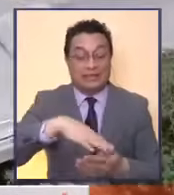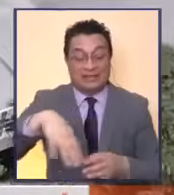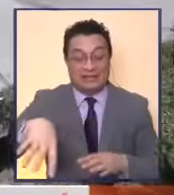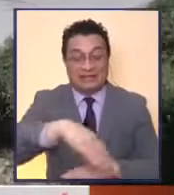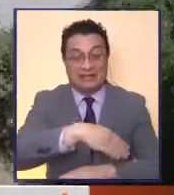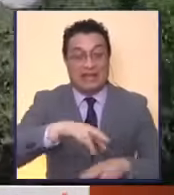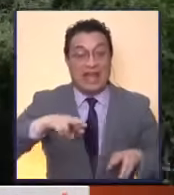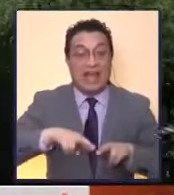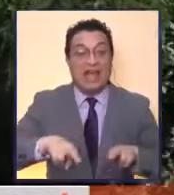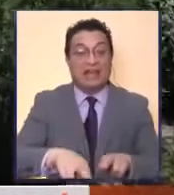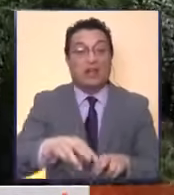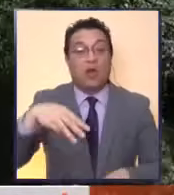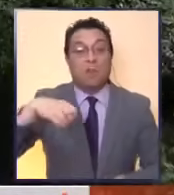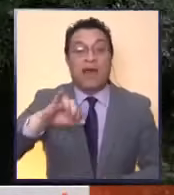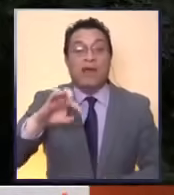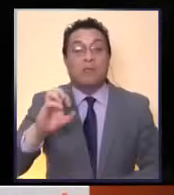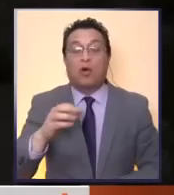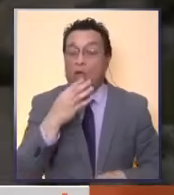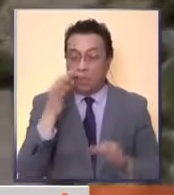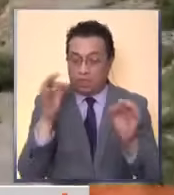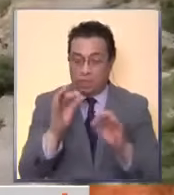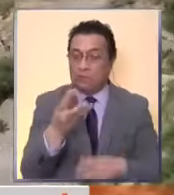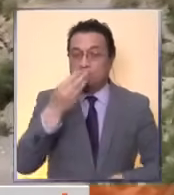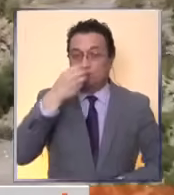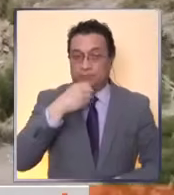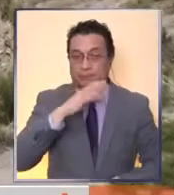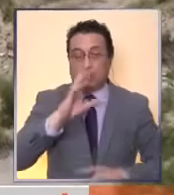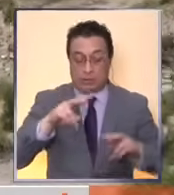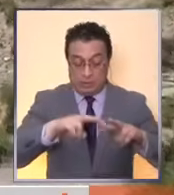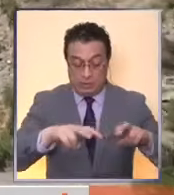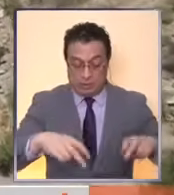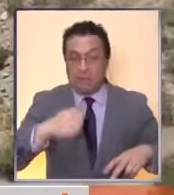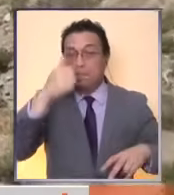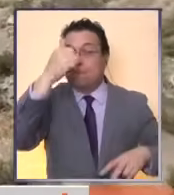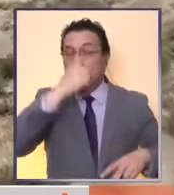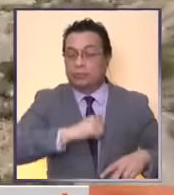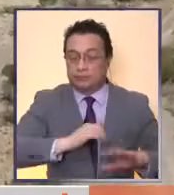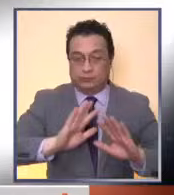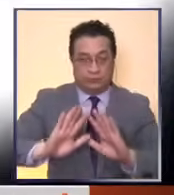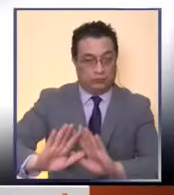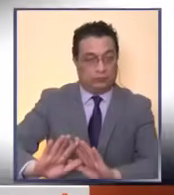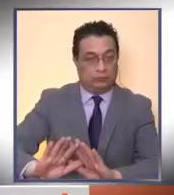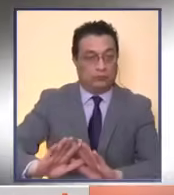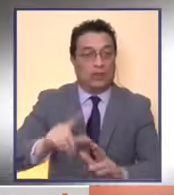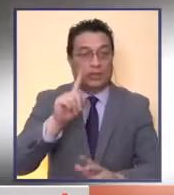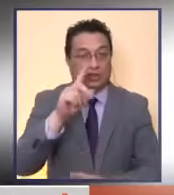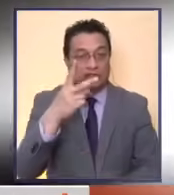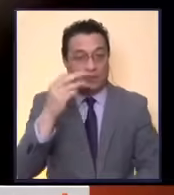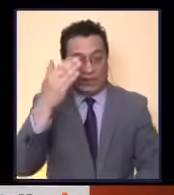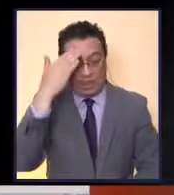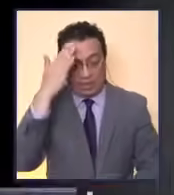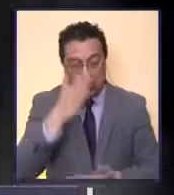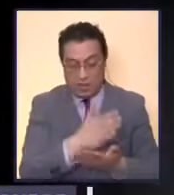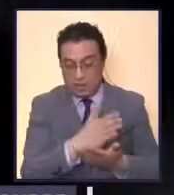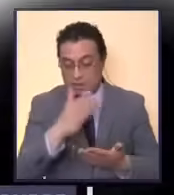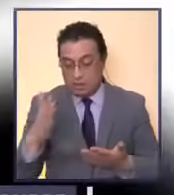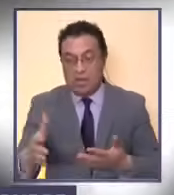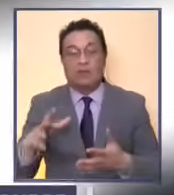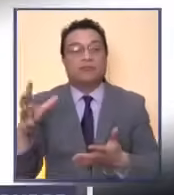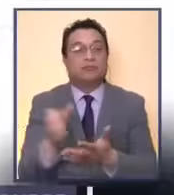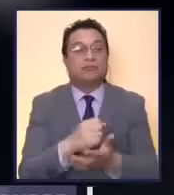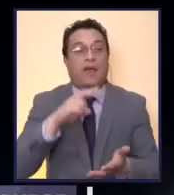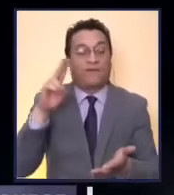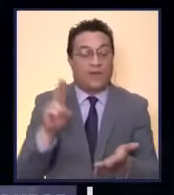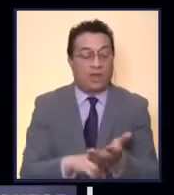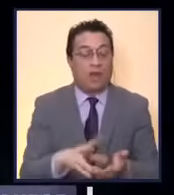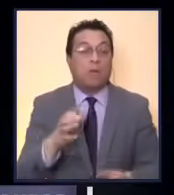a conocer, esto debido a que la investigación se declaró secreta. Por ahora se establecieron 120 días para llegar a la verdad del por